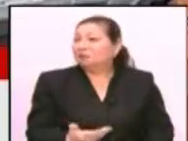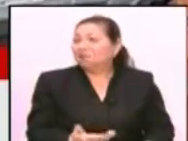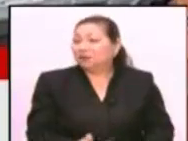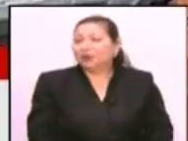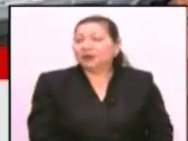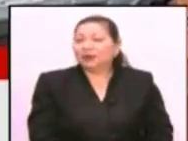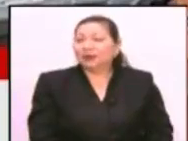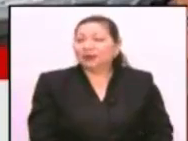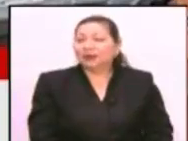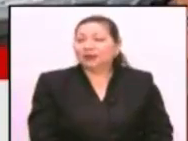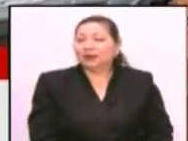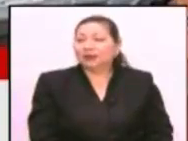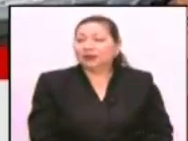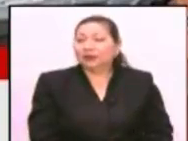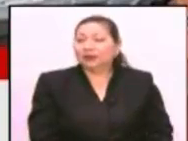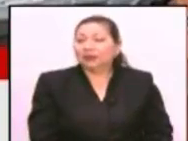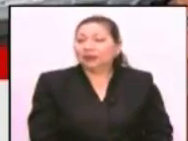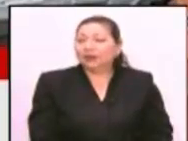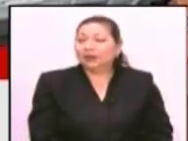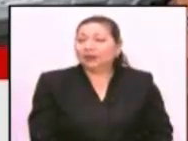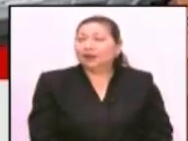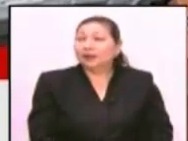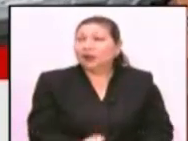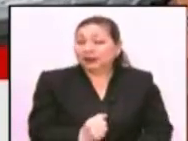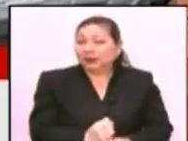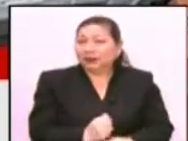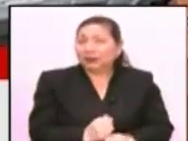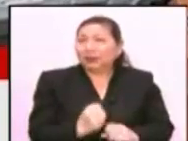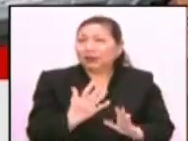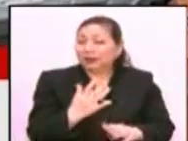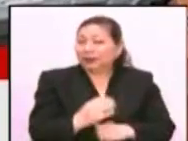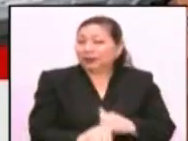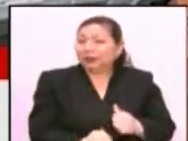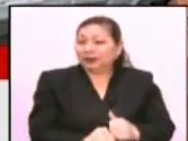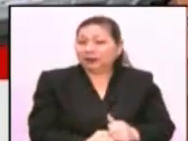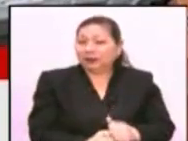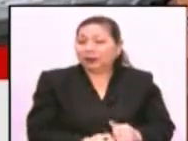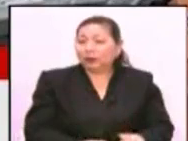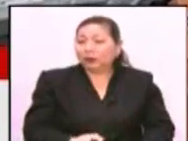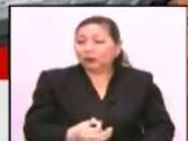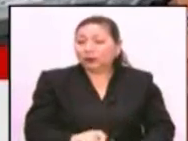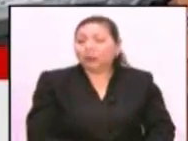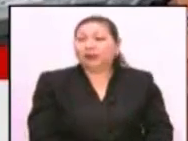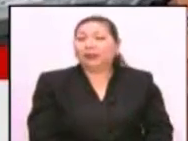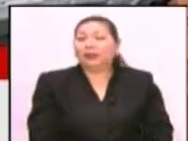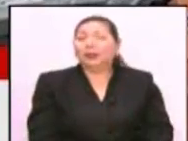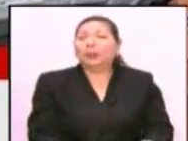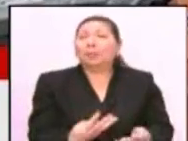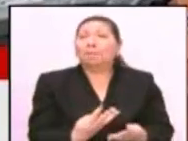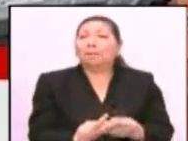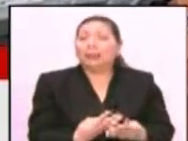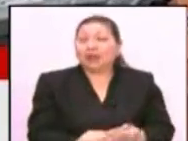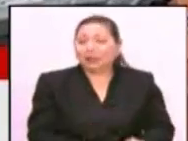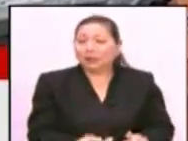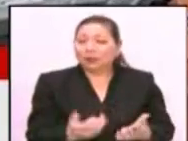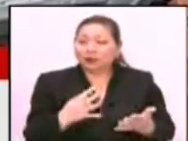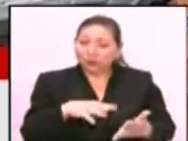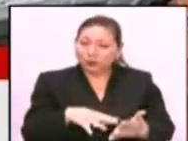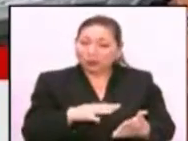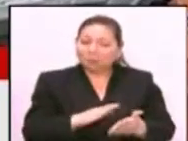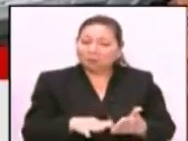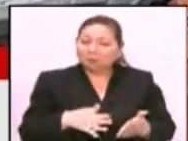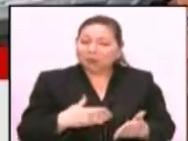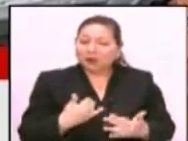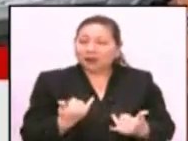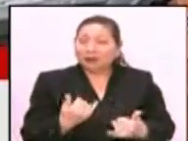presidente, hicimos una corrida, quien habla, trabajó los últimos 10 años en el sector justicia, acompañado del sistema penitenciario, hicimos un estudio de lo que